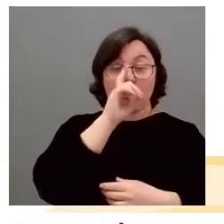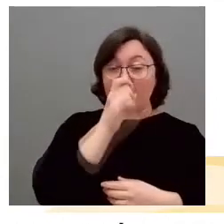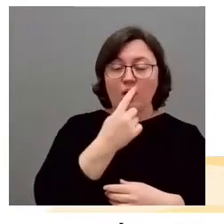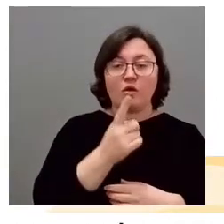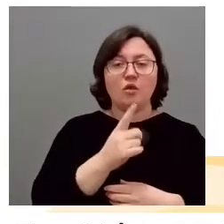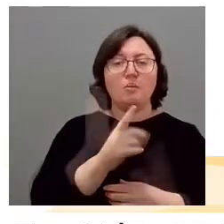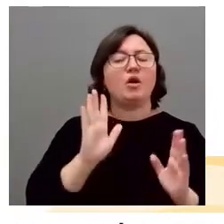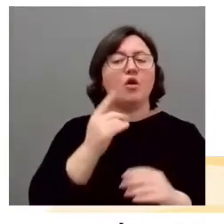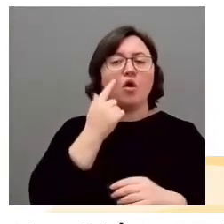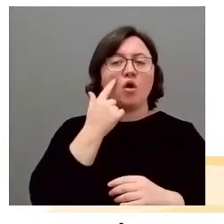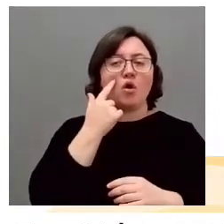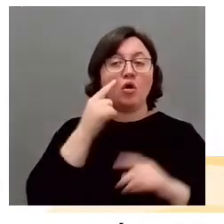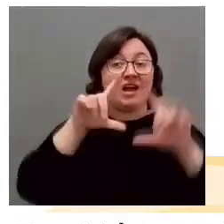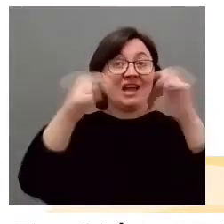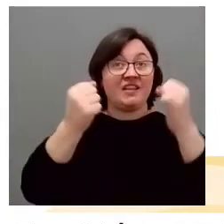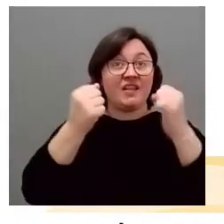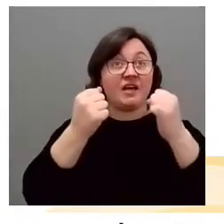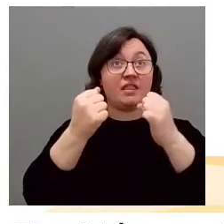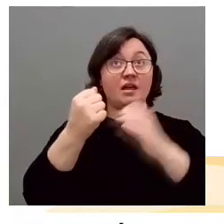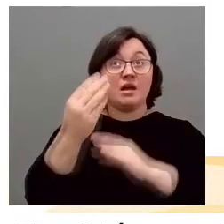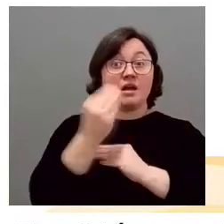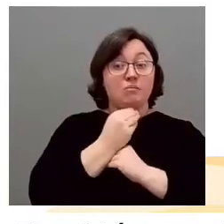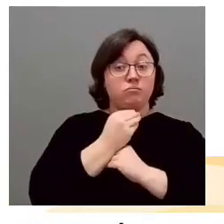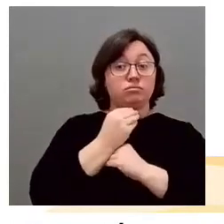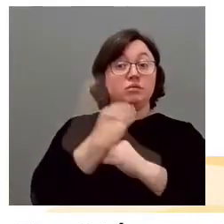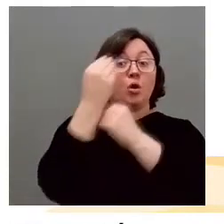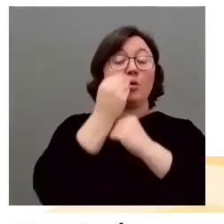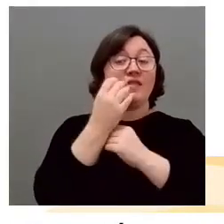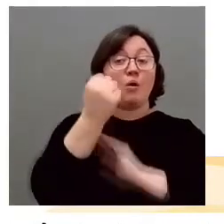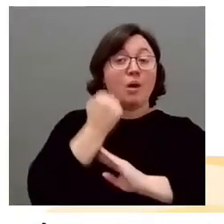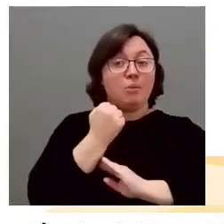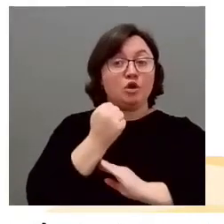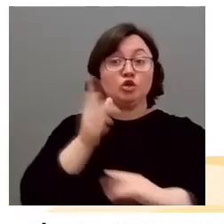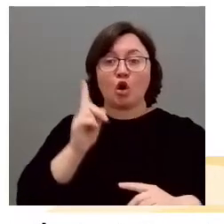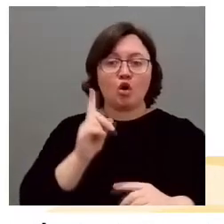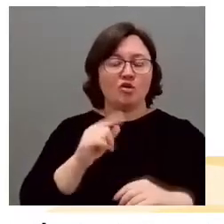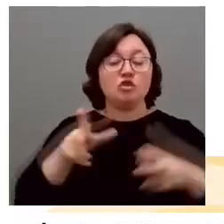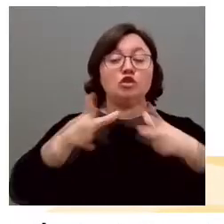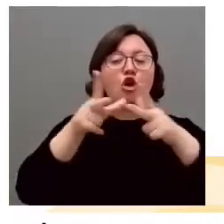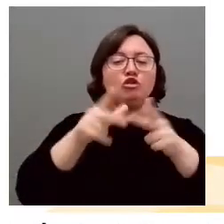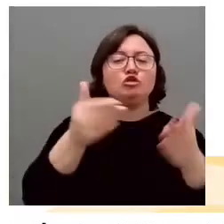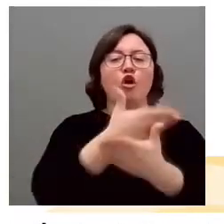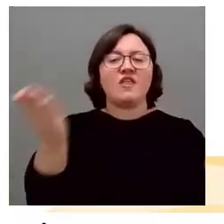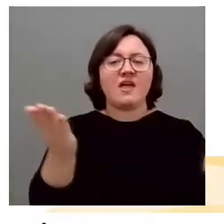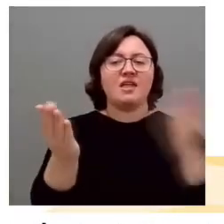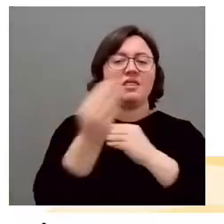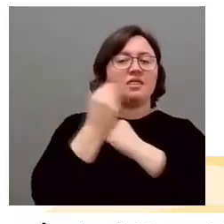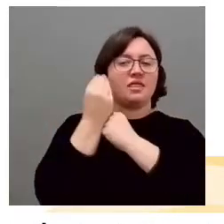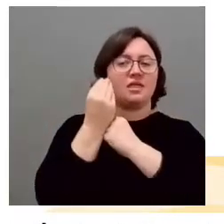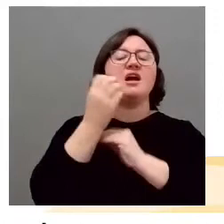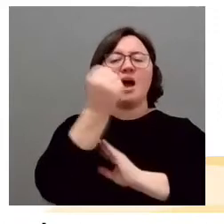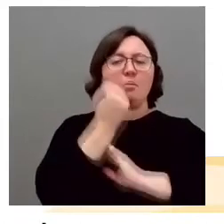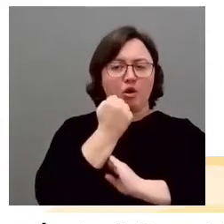depender solo de las entidades. Deberíamos de ser una auténtica sociedad de cuidados y de